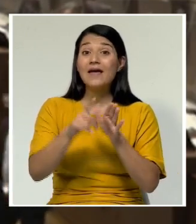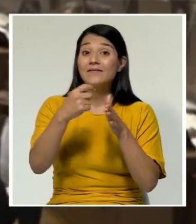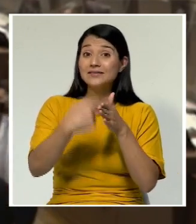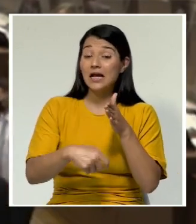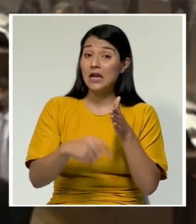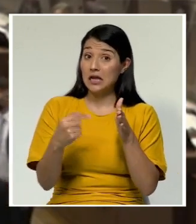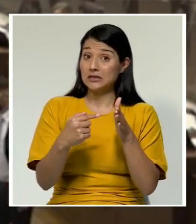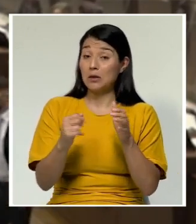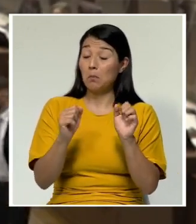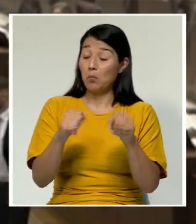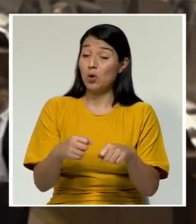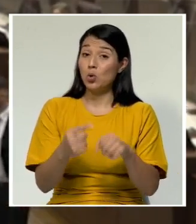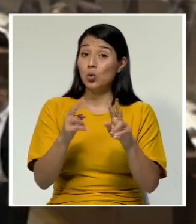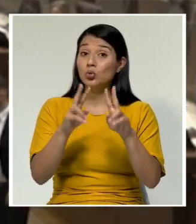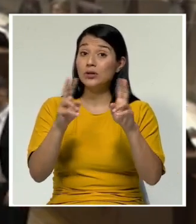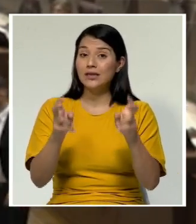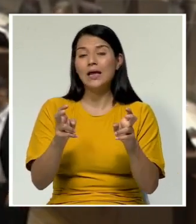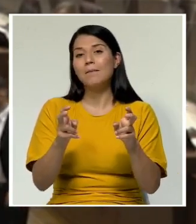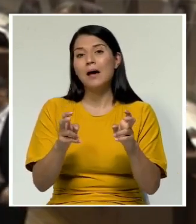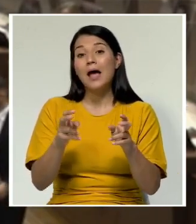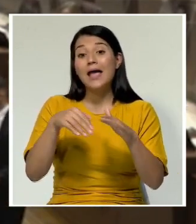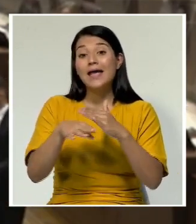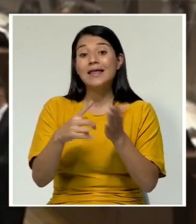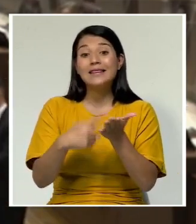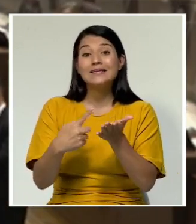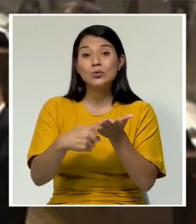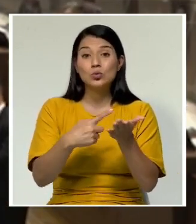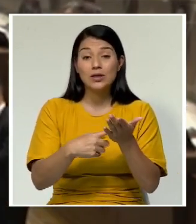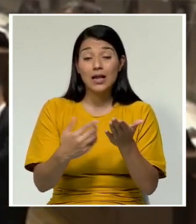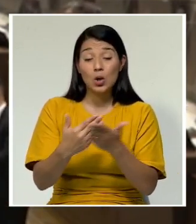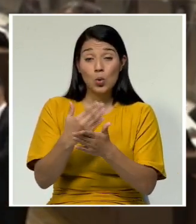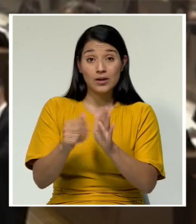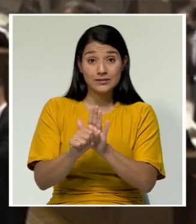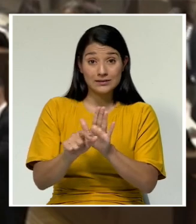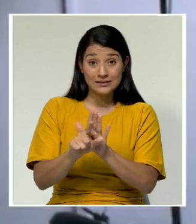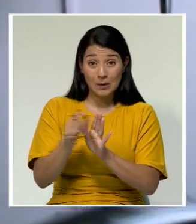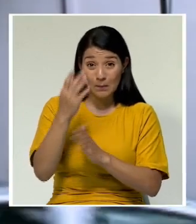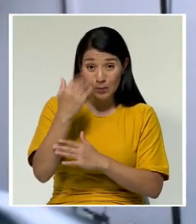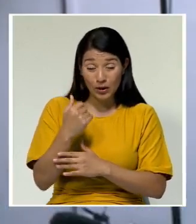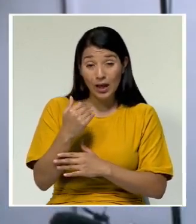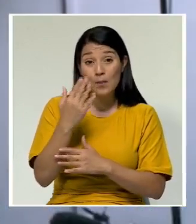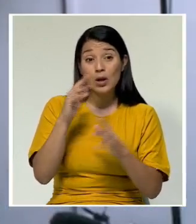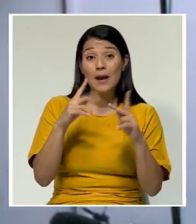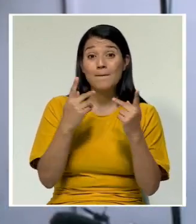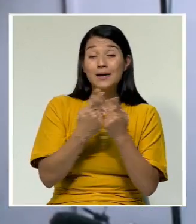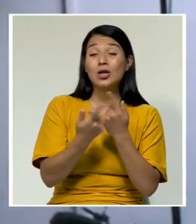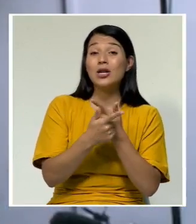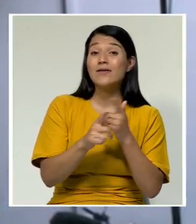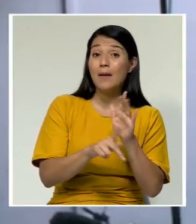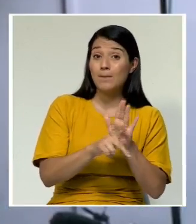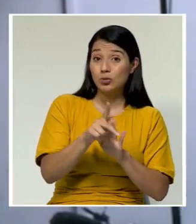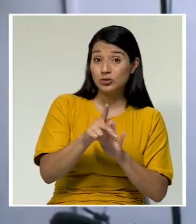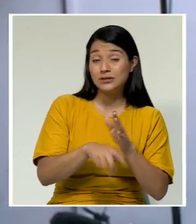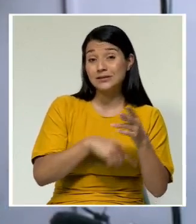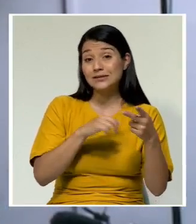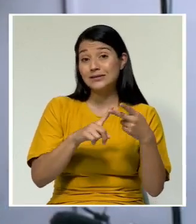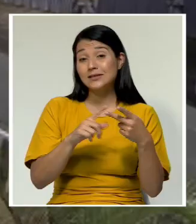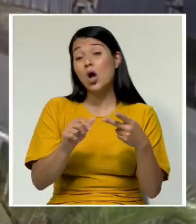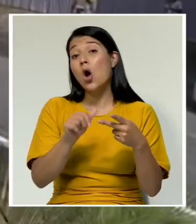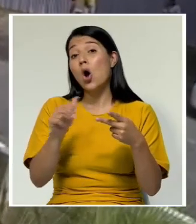de crisis o de emergencia nacional, y menos para una emergencia nacional que ya dura más de 2 años. Entonces yo sí veo que no tiene